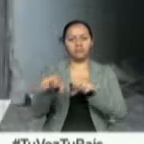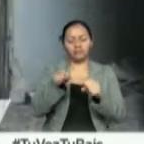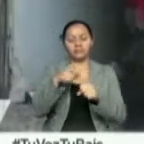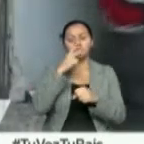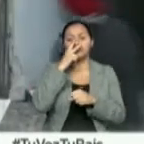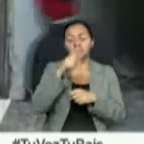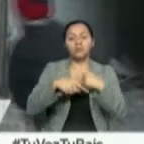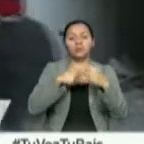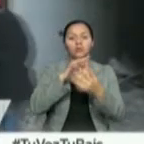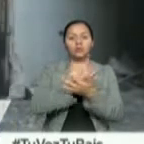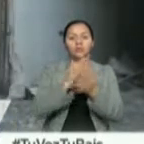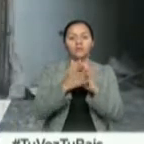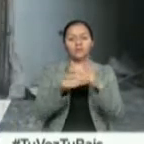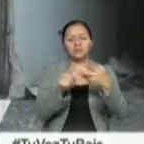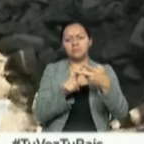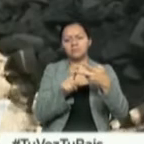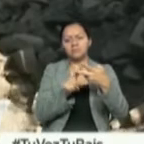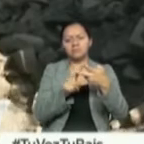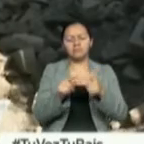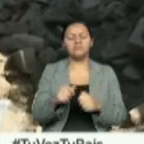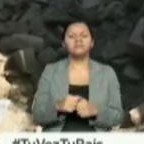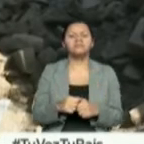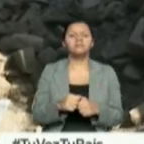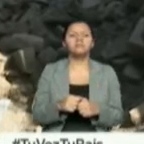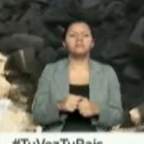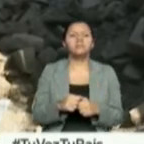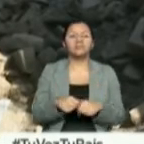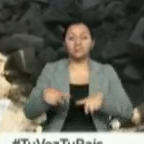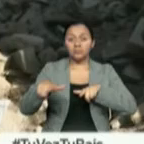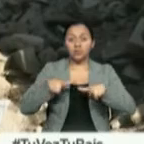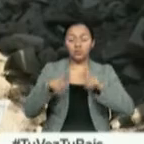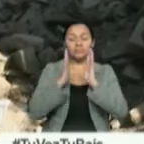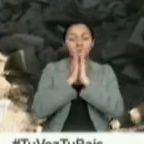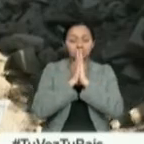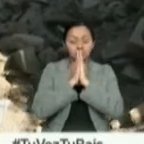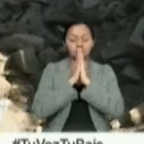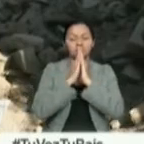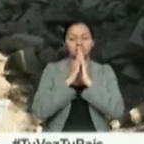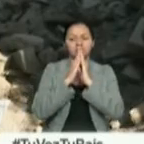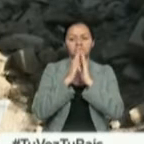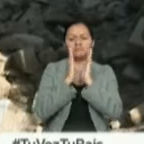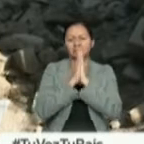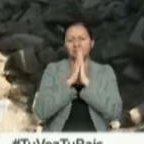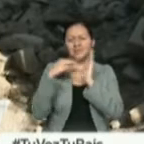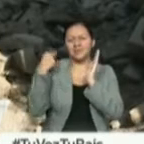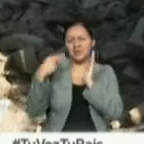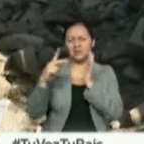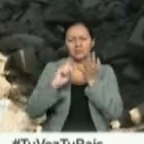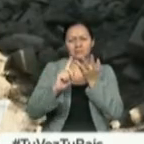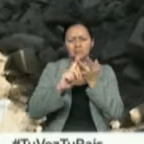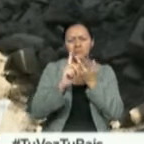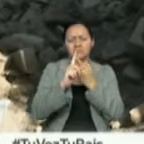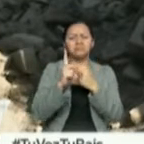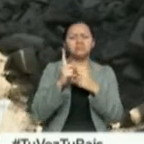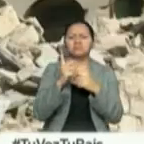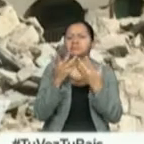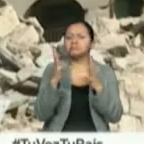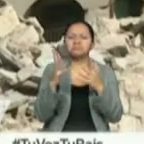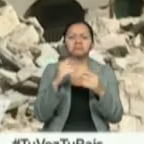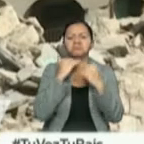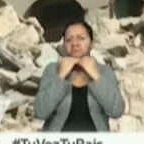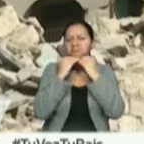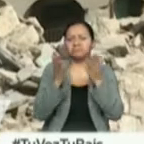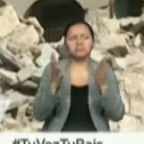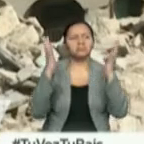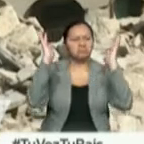mediados de noviembre ni los recintos religiosos se salvaron el minarete se lúcida de la mezquita de los omeyas se